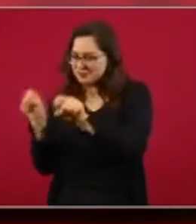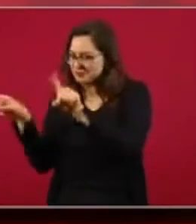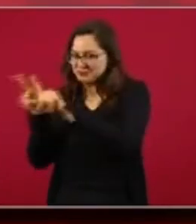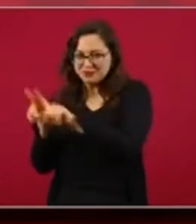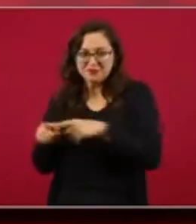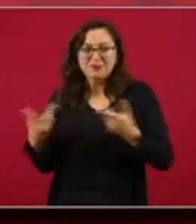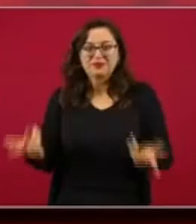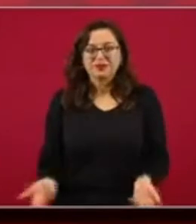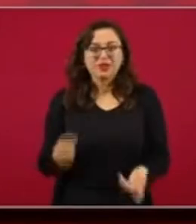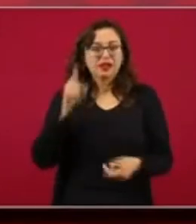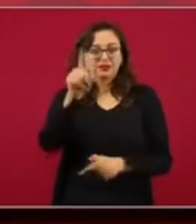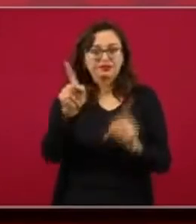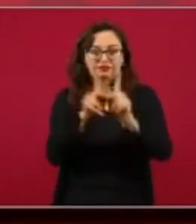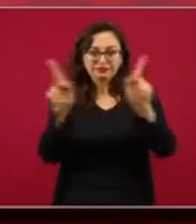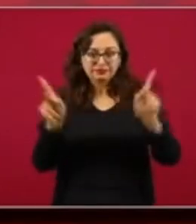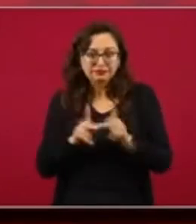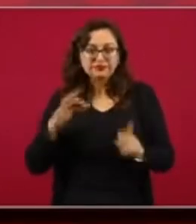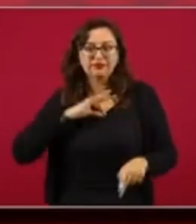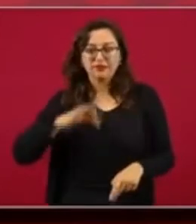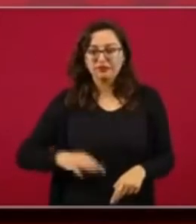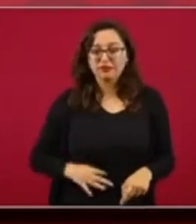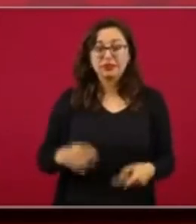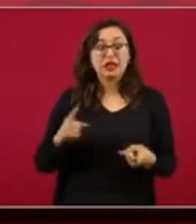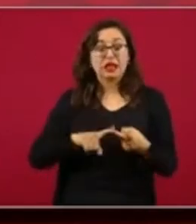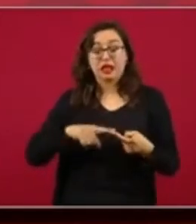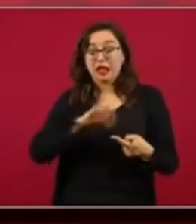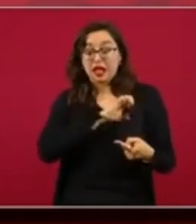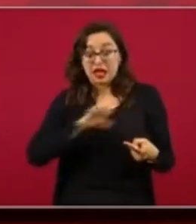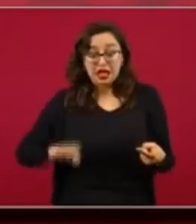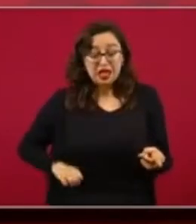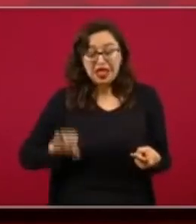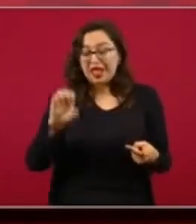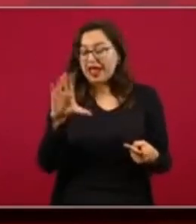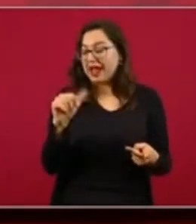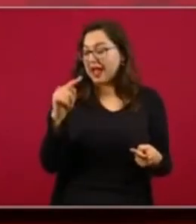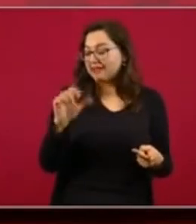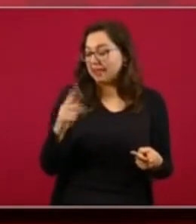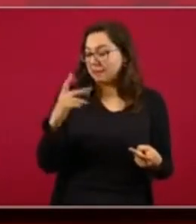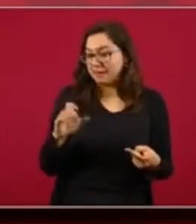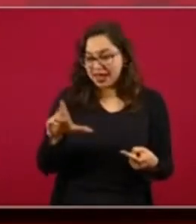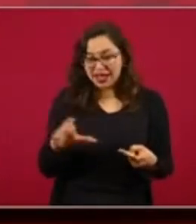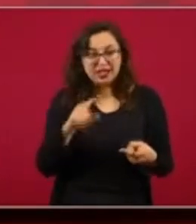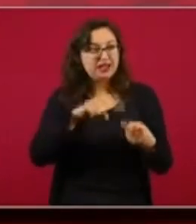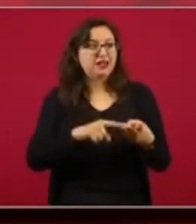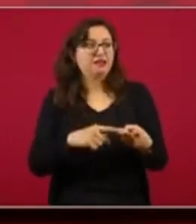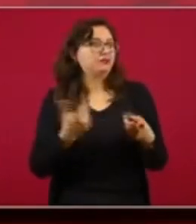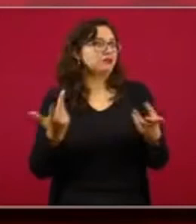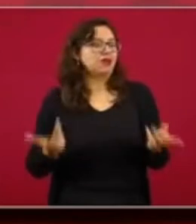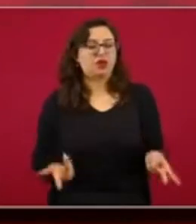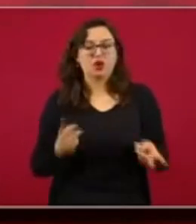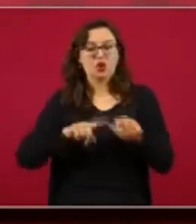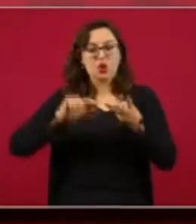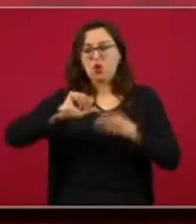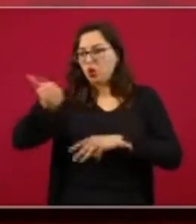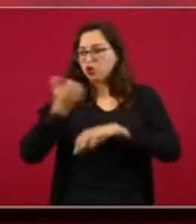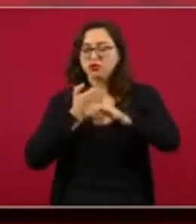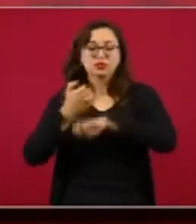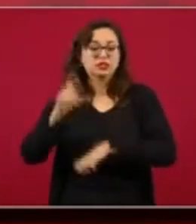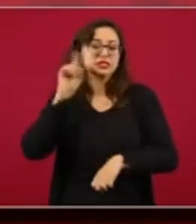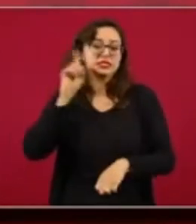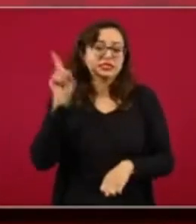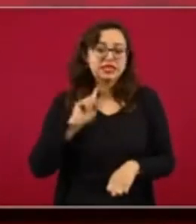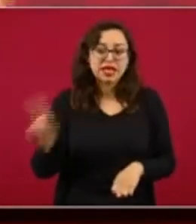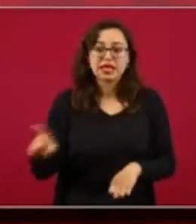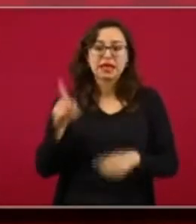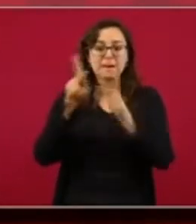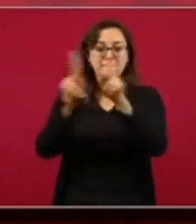las plazas centrales en Toluca, si fuéramos a Ecatepec en este momento, si fuéramos a otros estados, a Zacatecas, a la